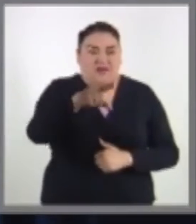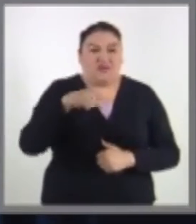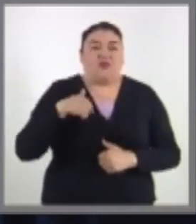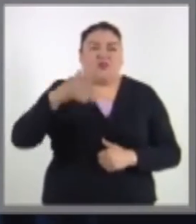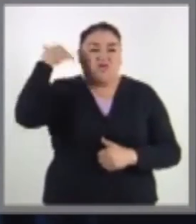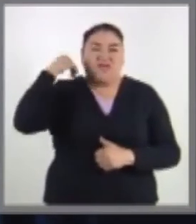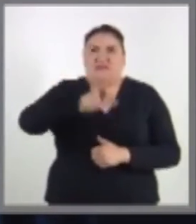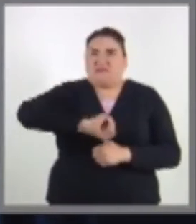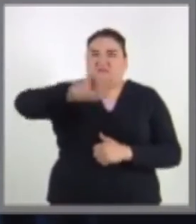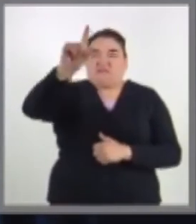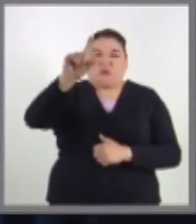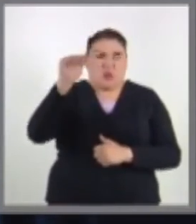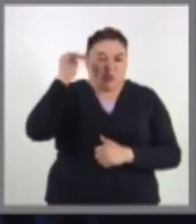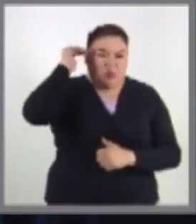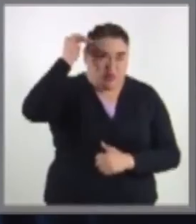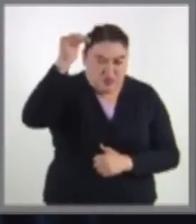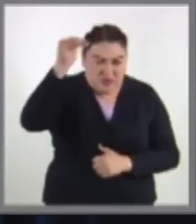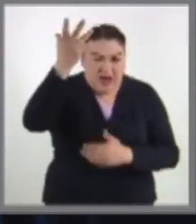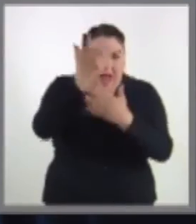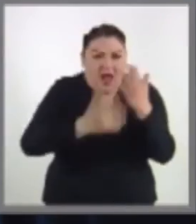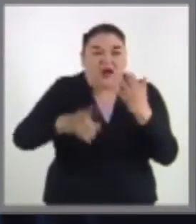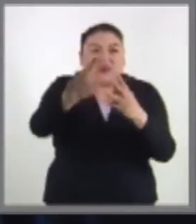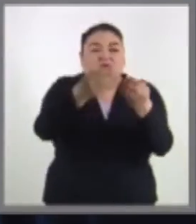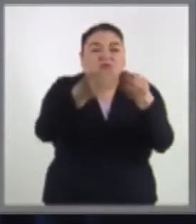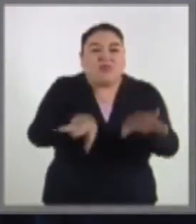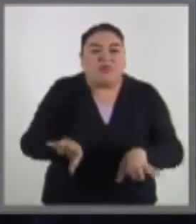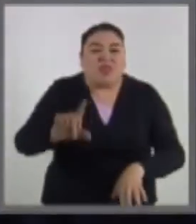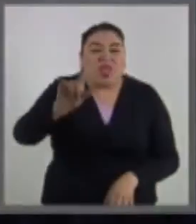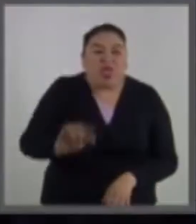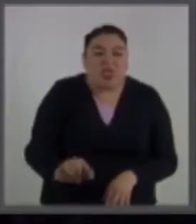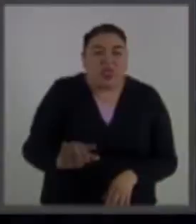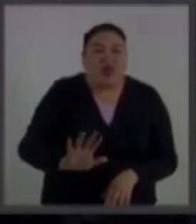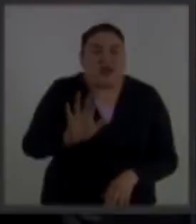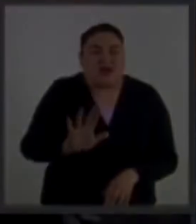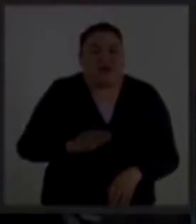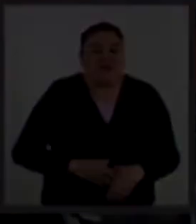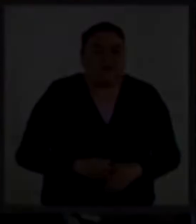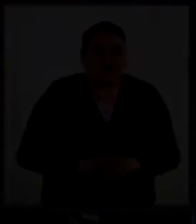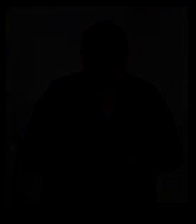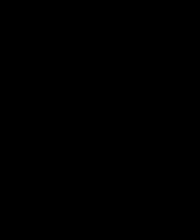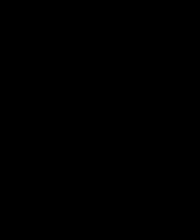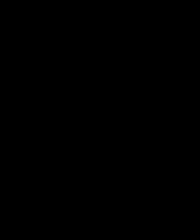presidente, era mucho más que eso. Usted la dejó en este tamaño. Gracias, senador.